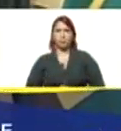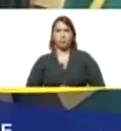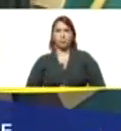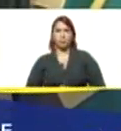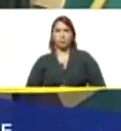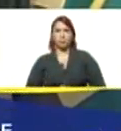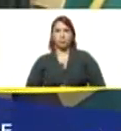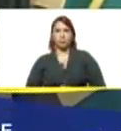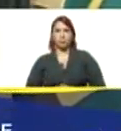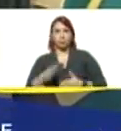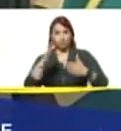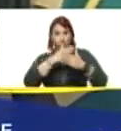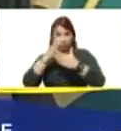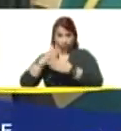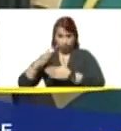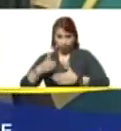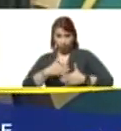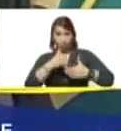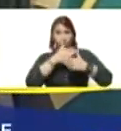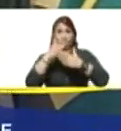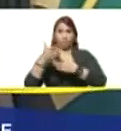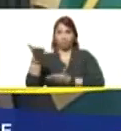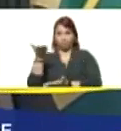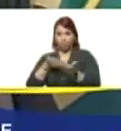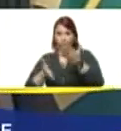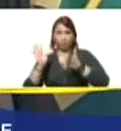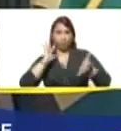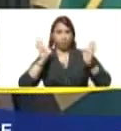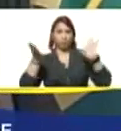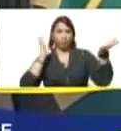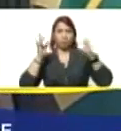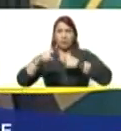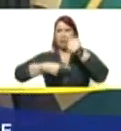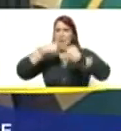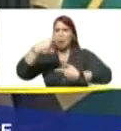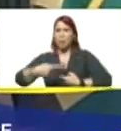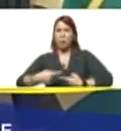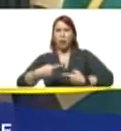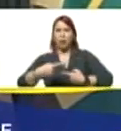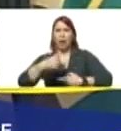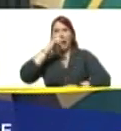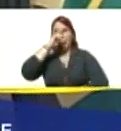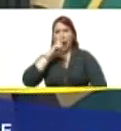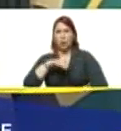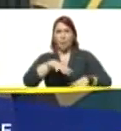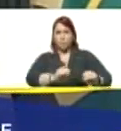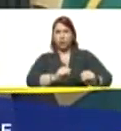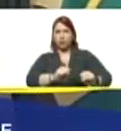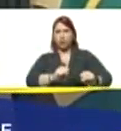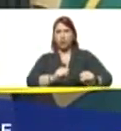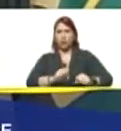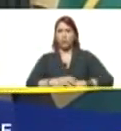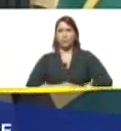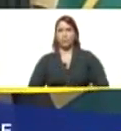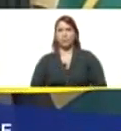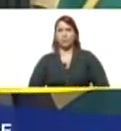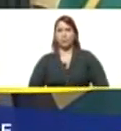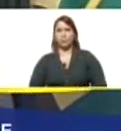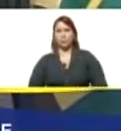y en un compartir. Luego, en la época de la conquista imperialista, genocida